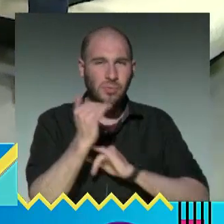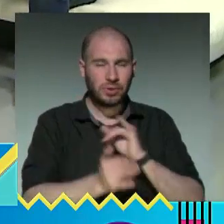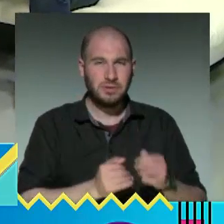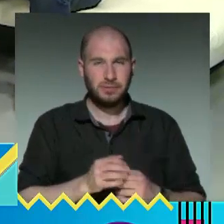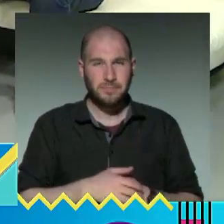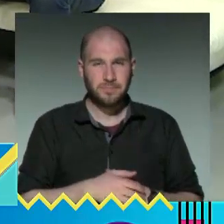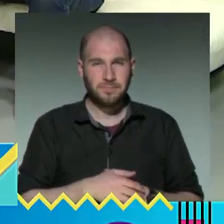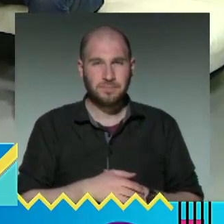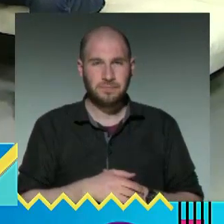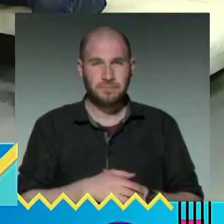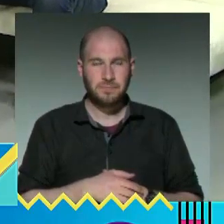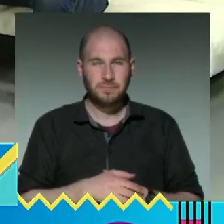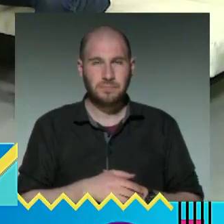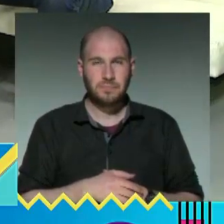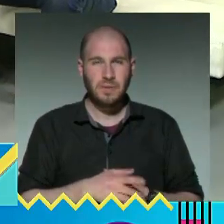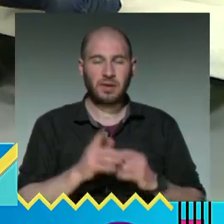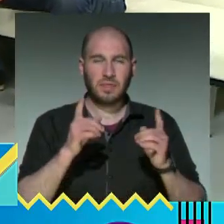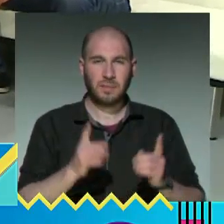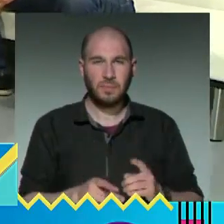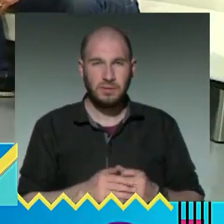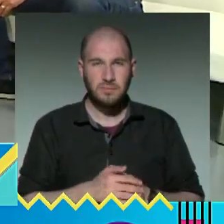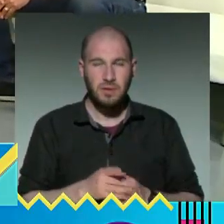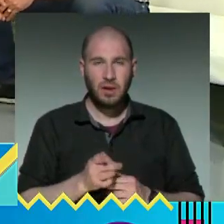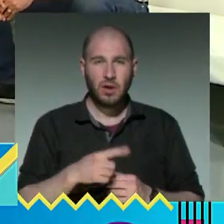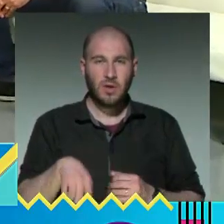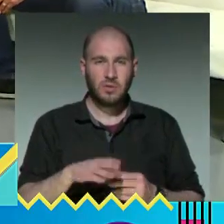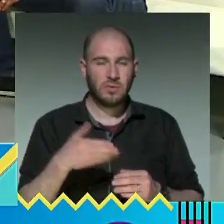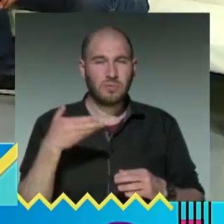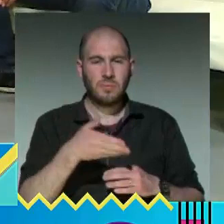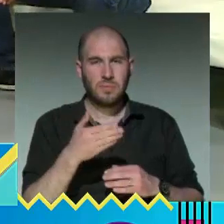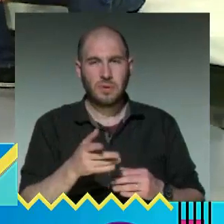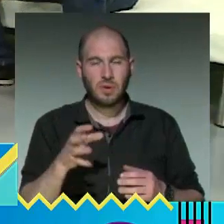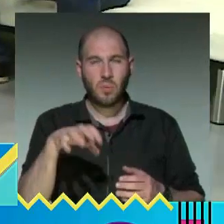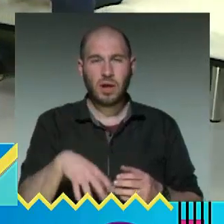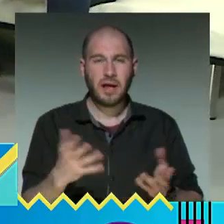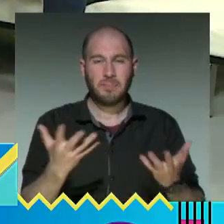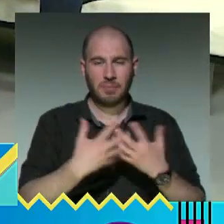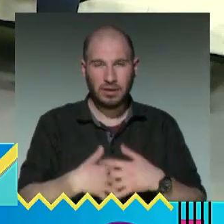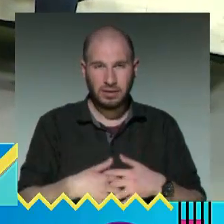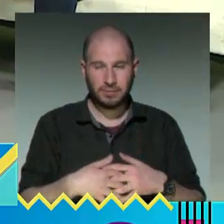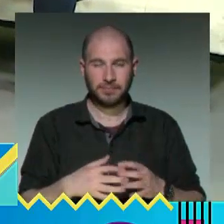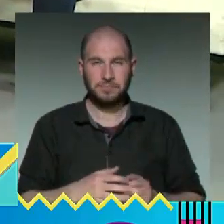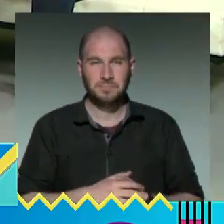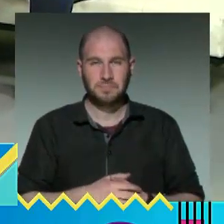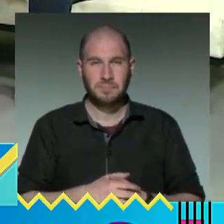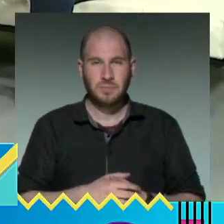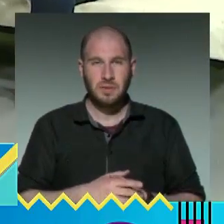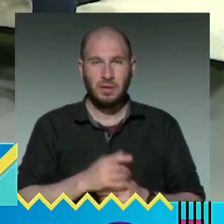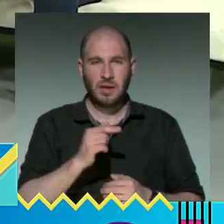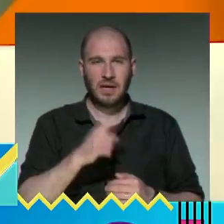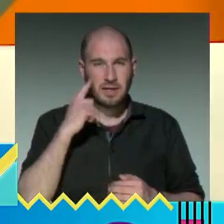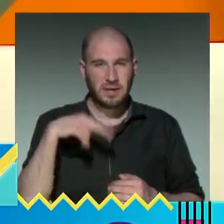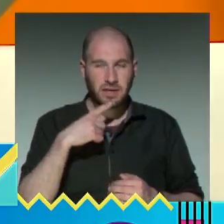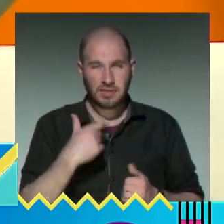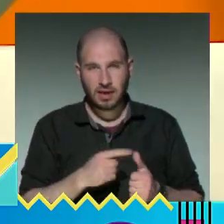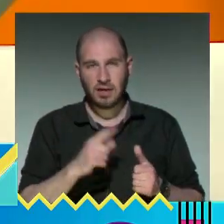Bueno, básicamente también, bueno, nosotros participamos de una unidad mixta que está conformada justamente por el INTA,